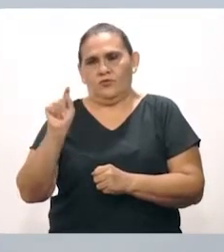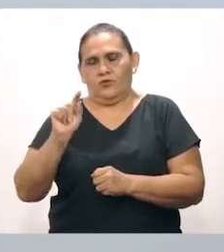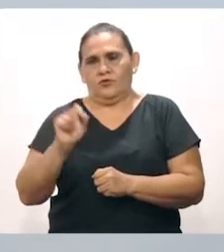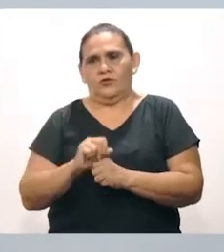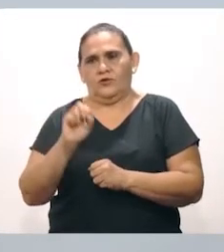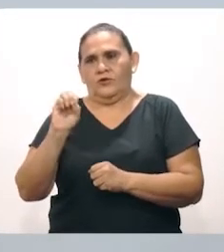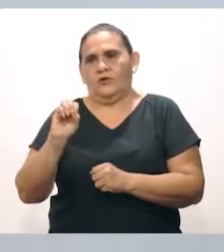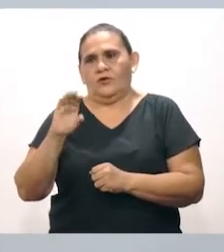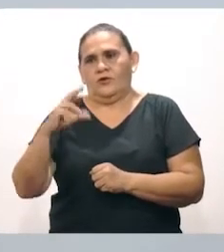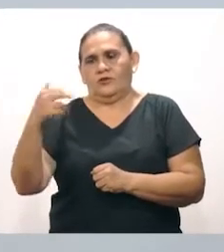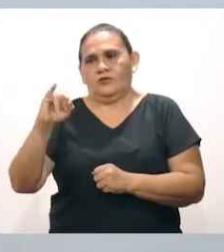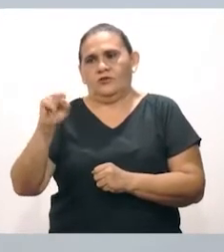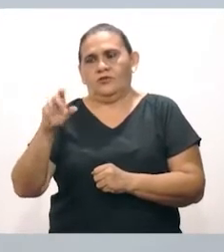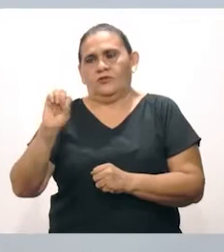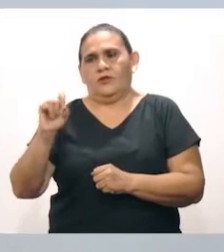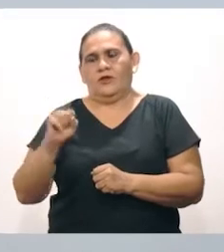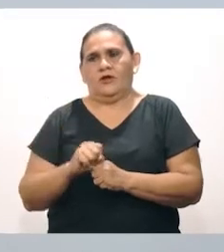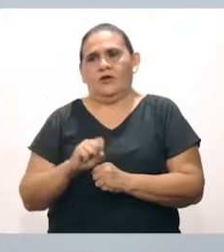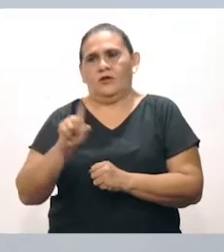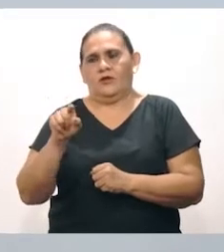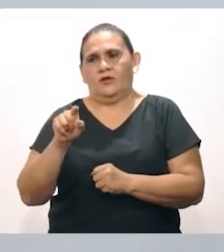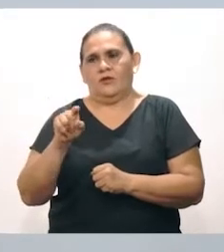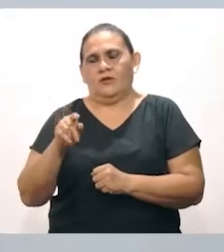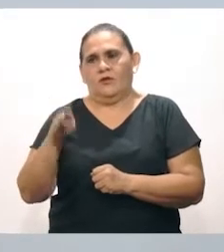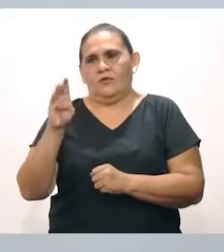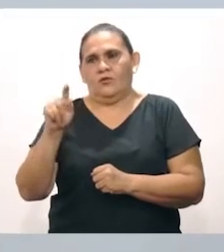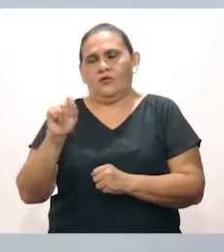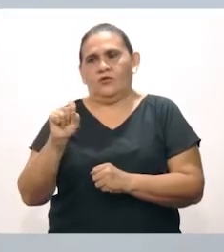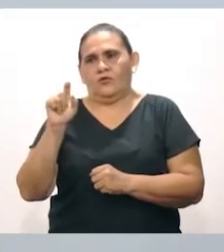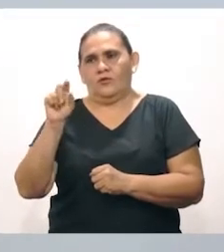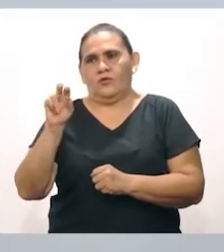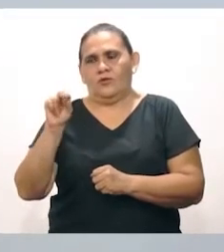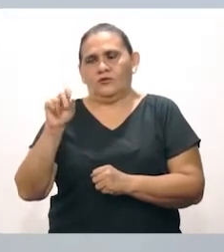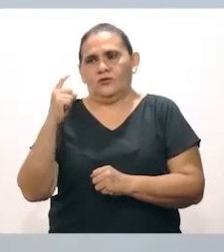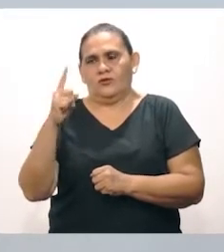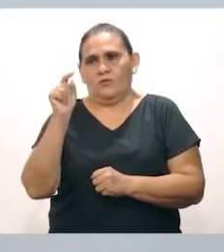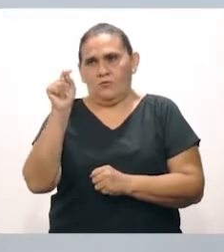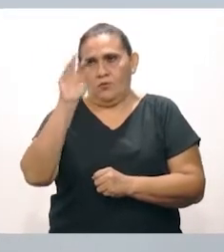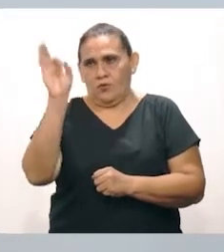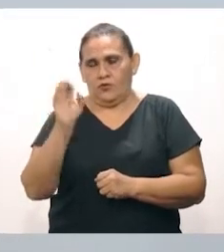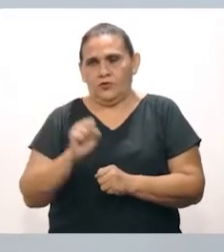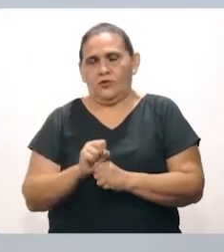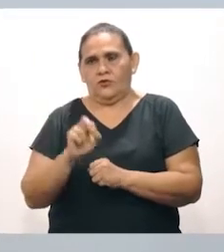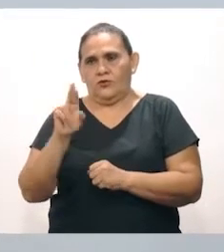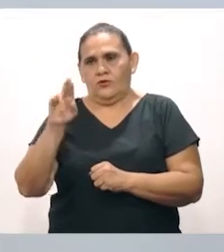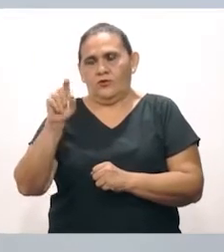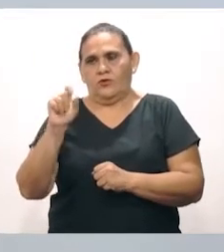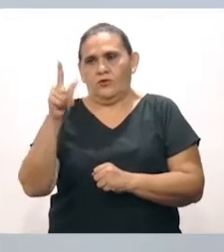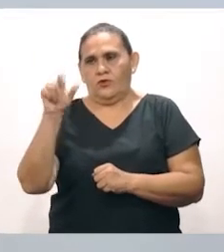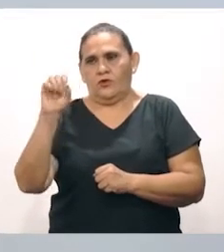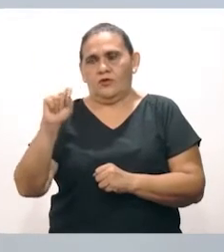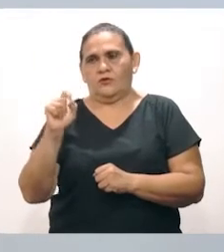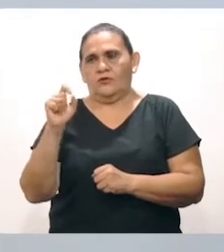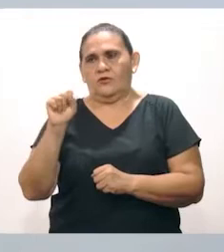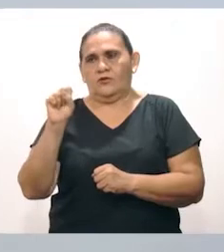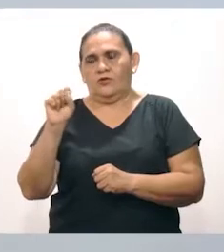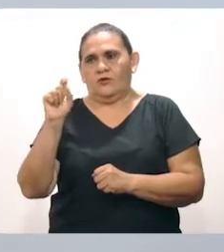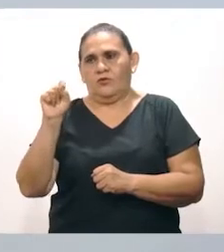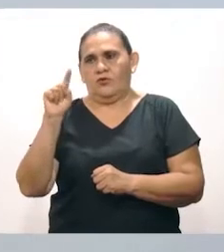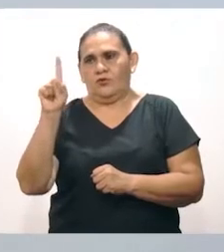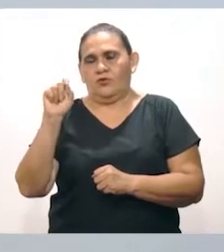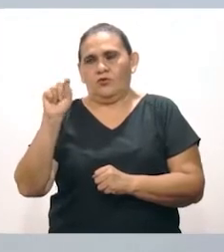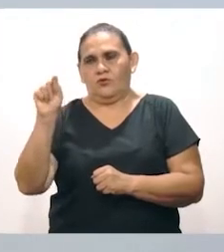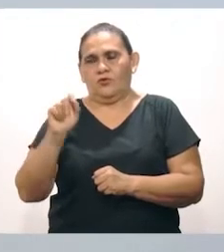Chichimilá 64.1%, Butzos con un 81.9%, Río Lagartos con 60.1%,